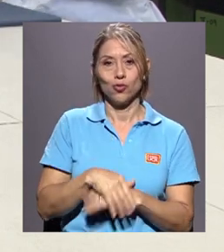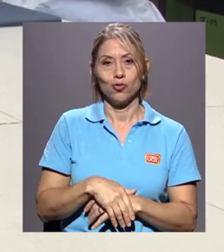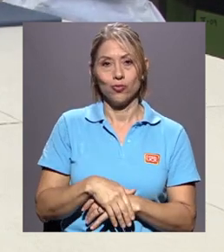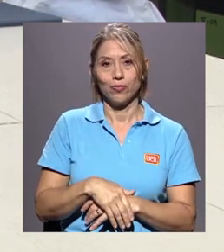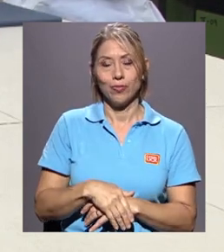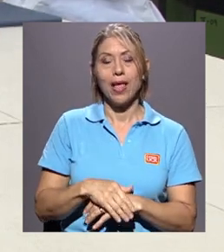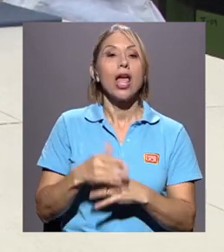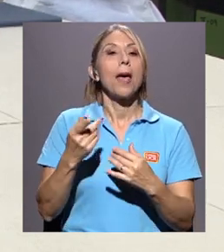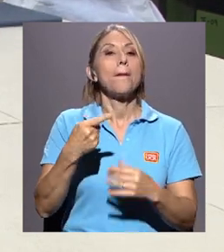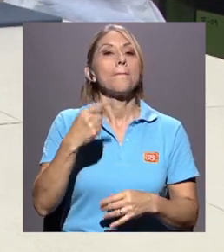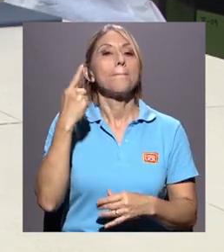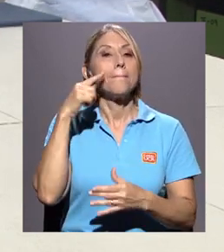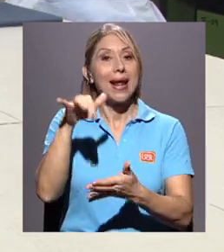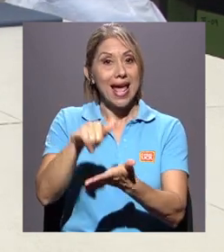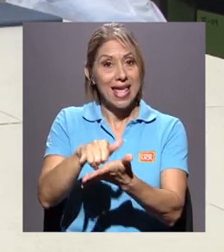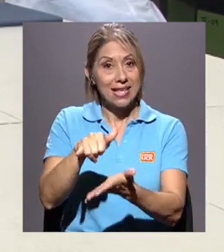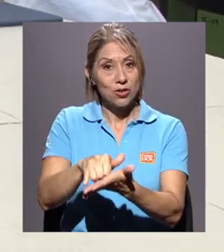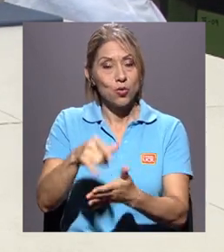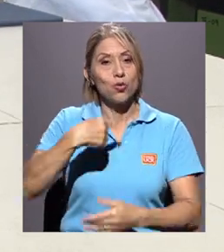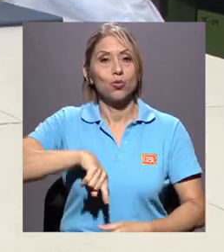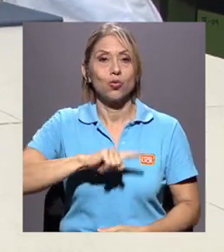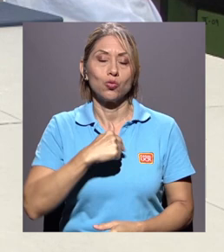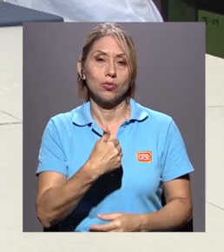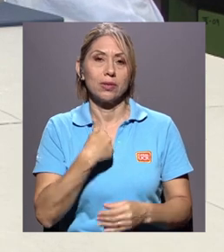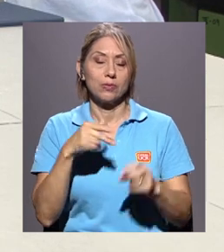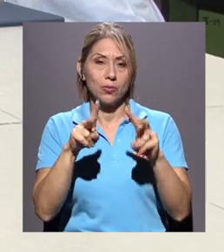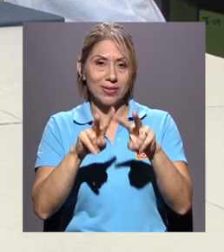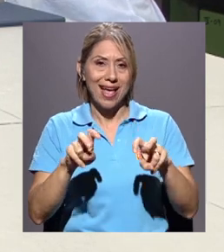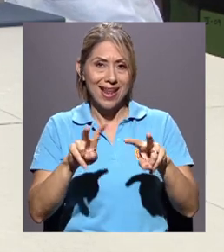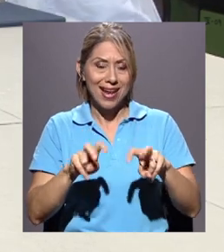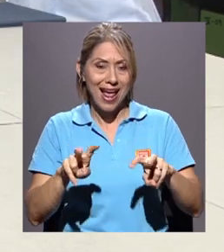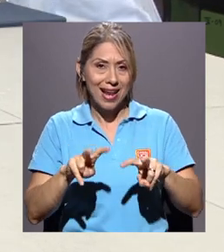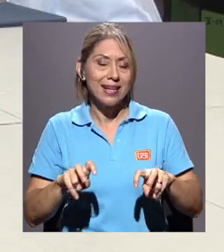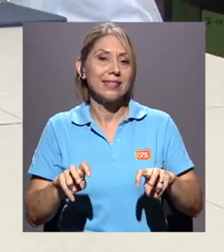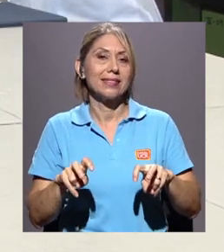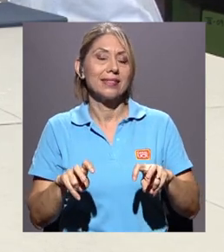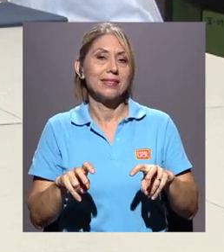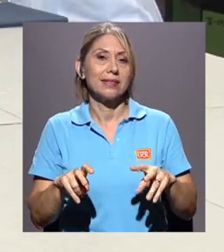para ello contamos en algunos casos con análisis